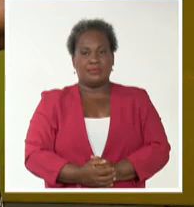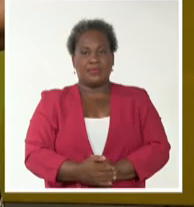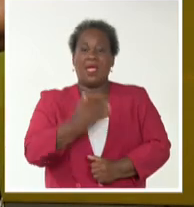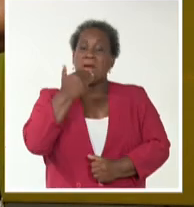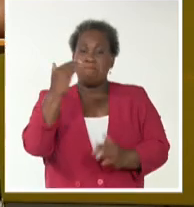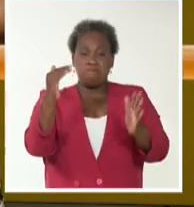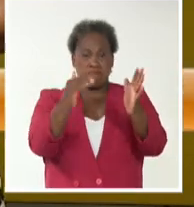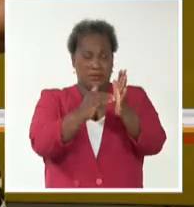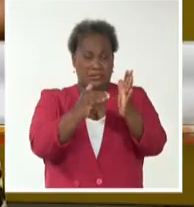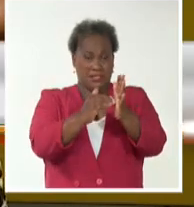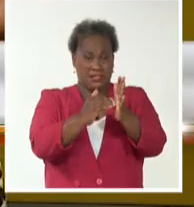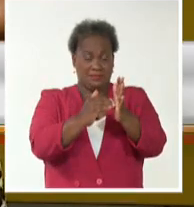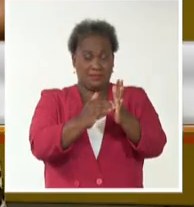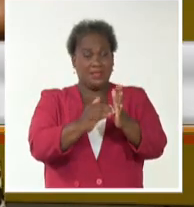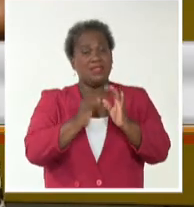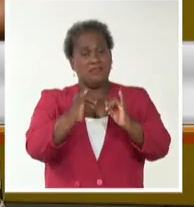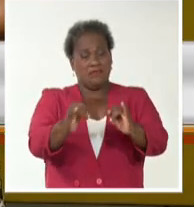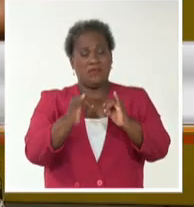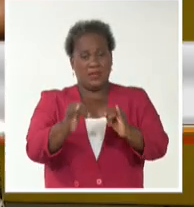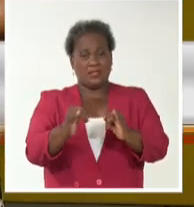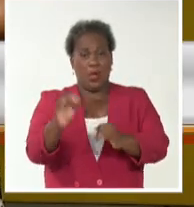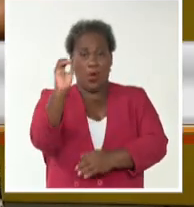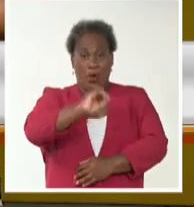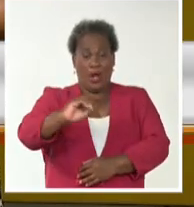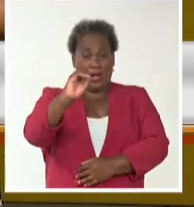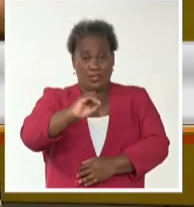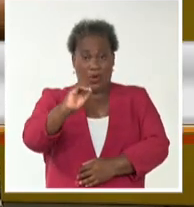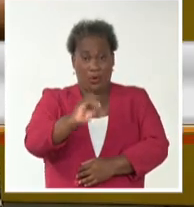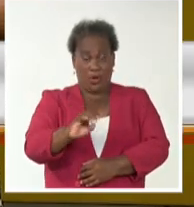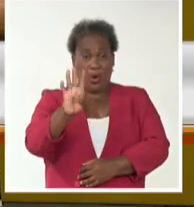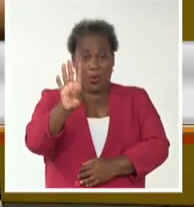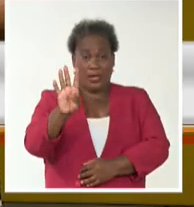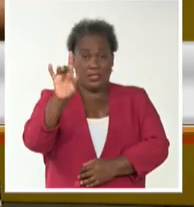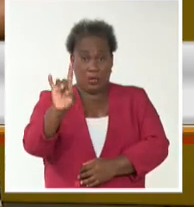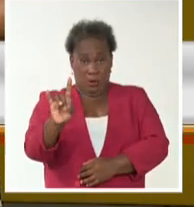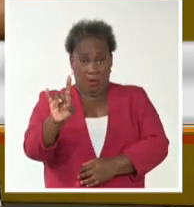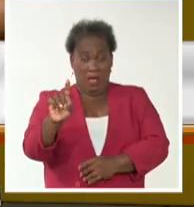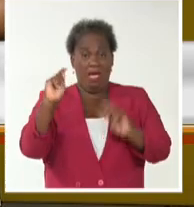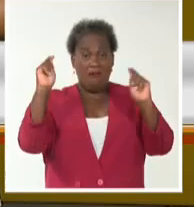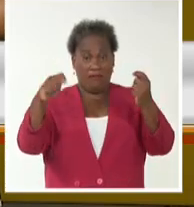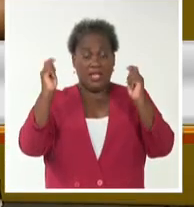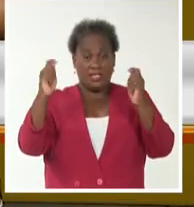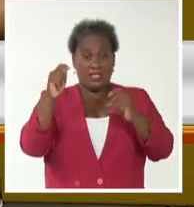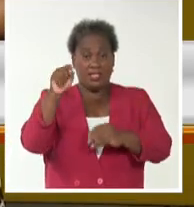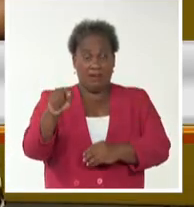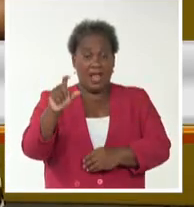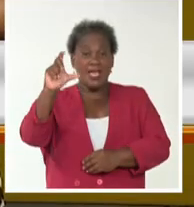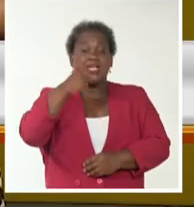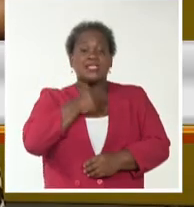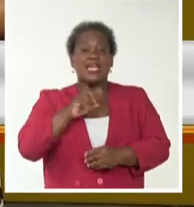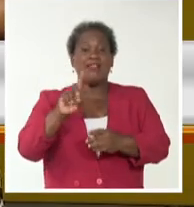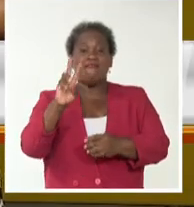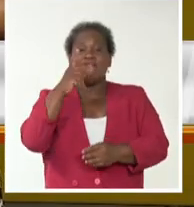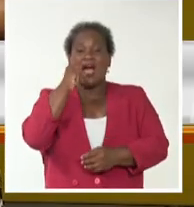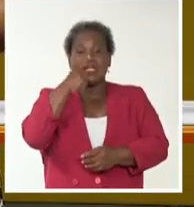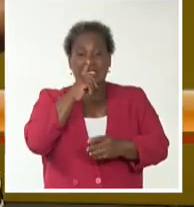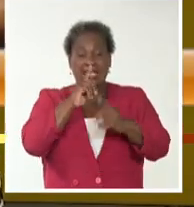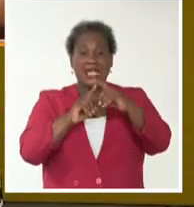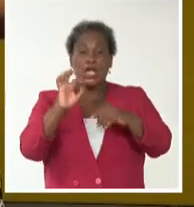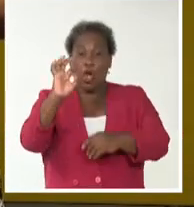Buenas tardes. Comienzo informándoles que los organizadores del 49 Festival Internacional Cervantino en México anunciaron hoy